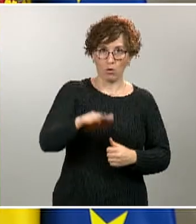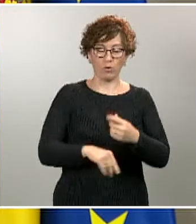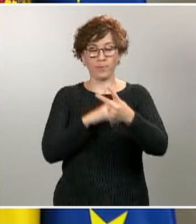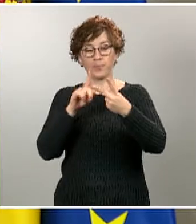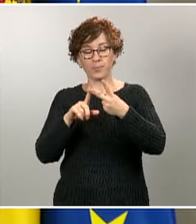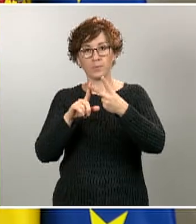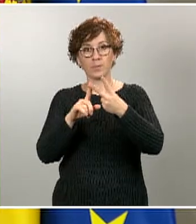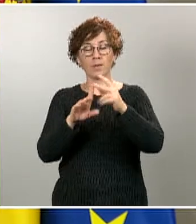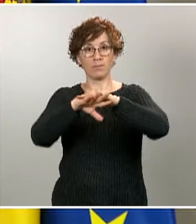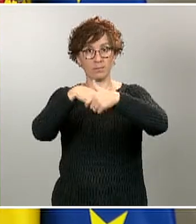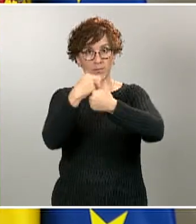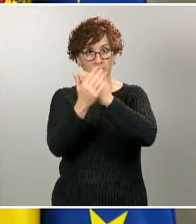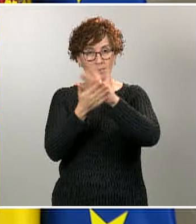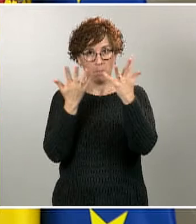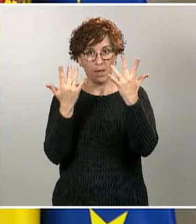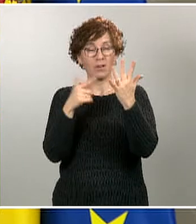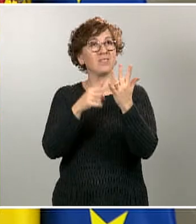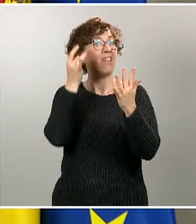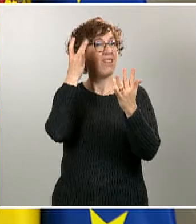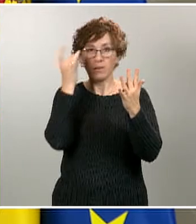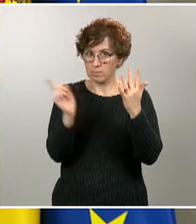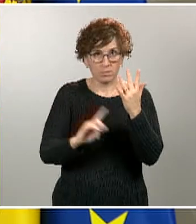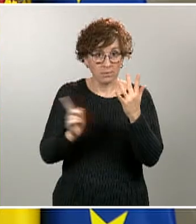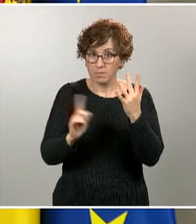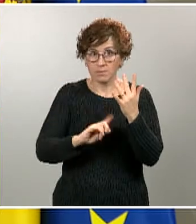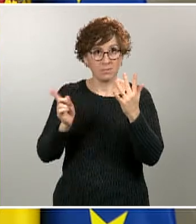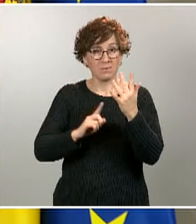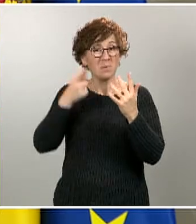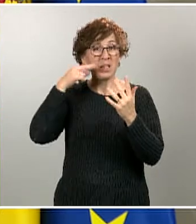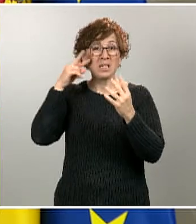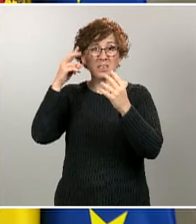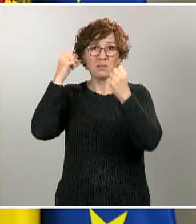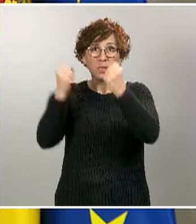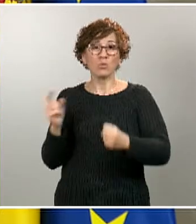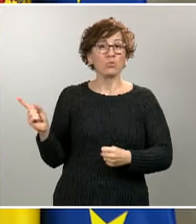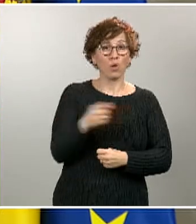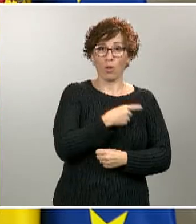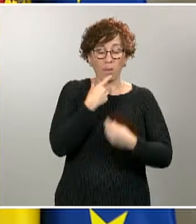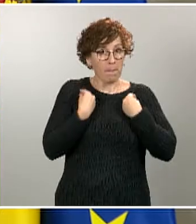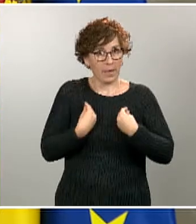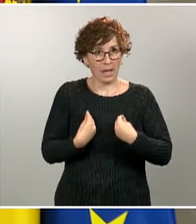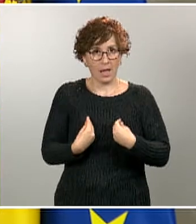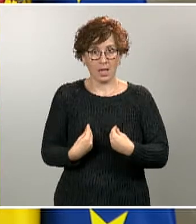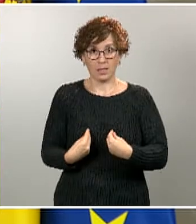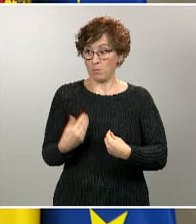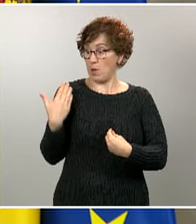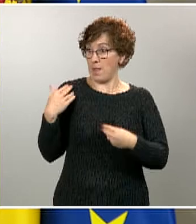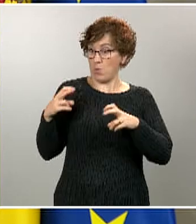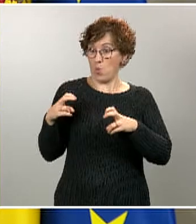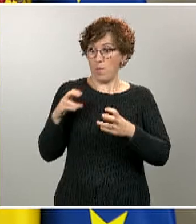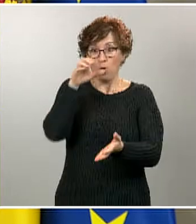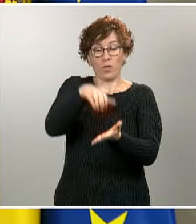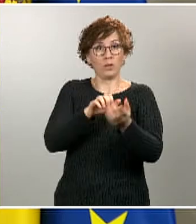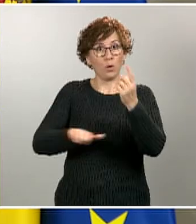no es banal, es muy importante, nos dicen todos los expertos. La propia recomendación nueva de hace 2 días del ECDC vuelve a insistir en